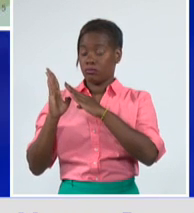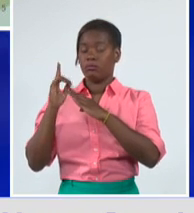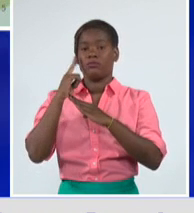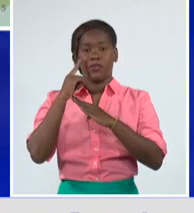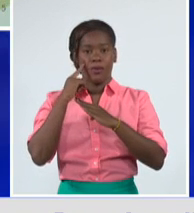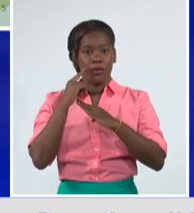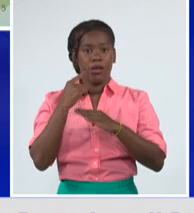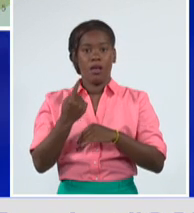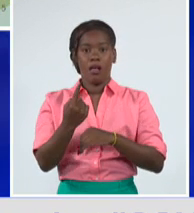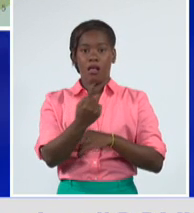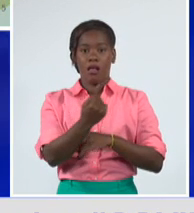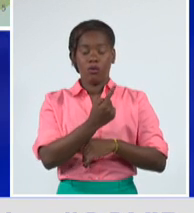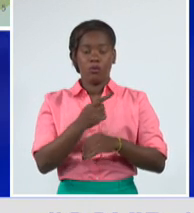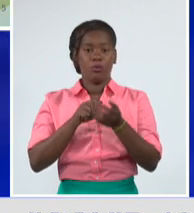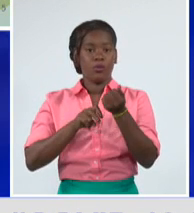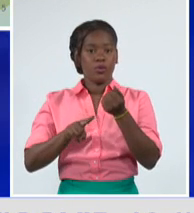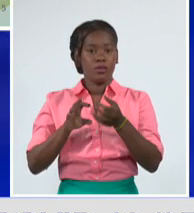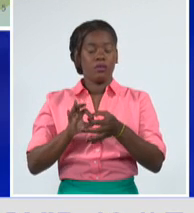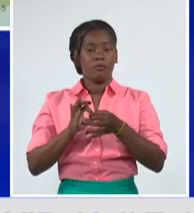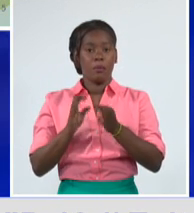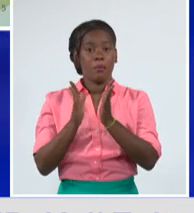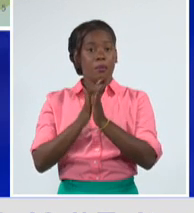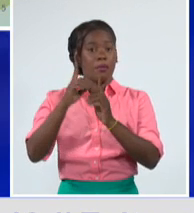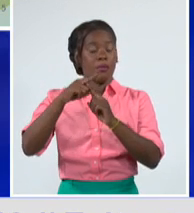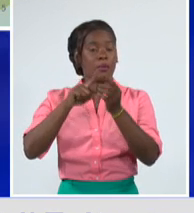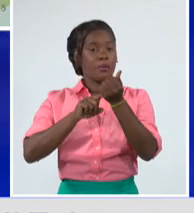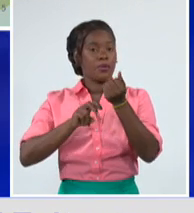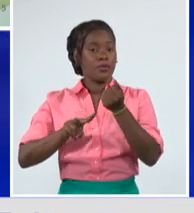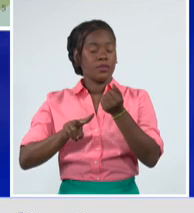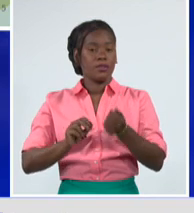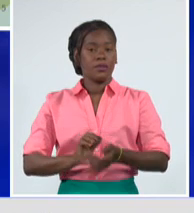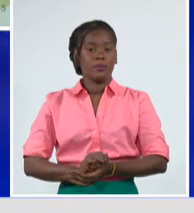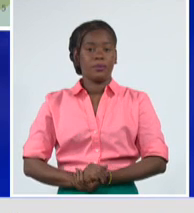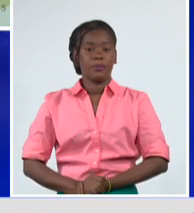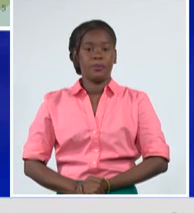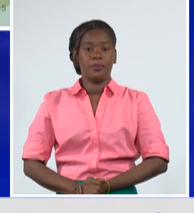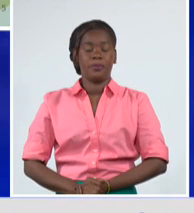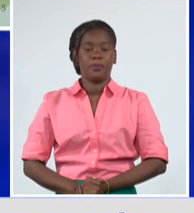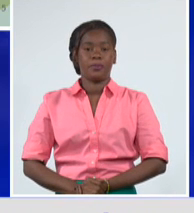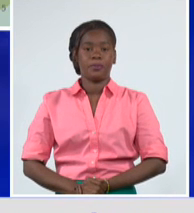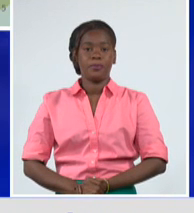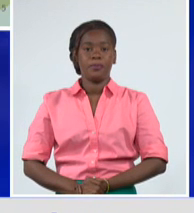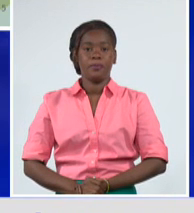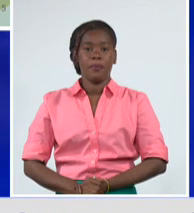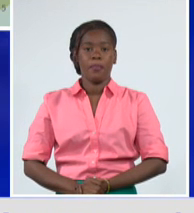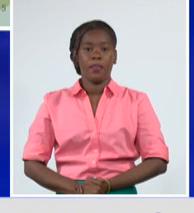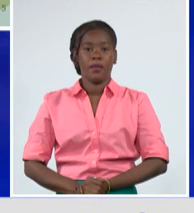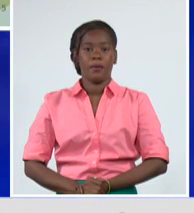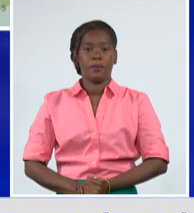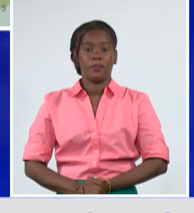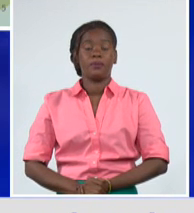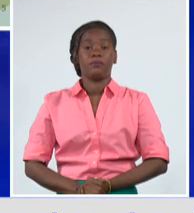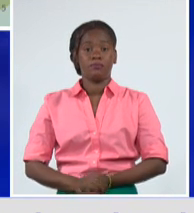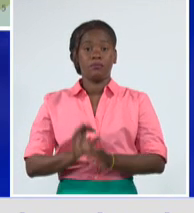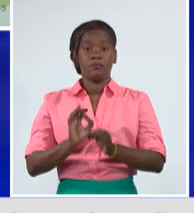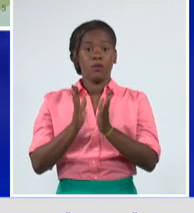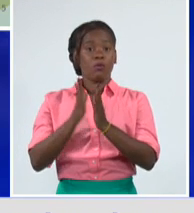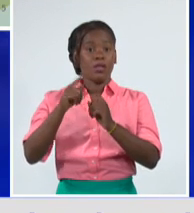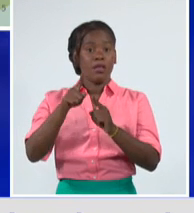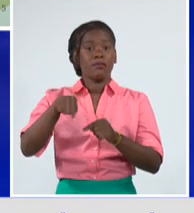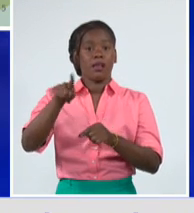Matanzas sigue disminuyendo el número de casos. Es una combinación de vacuna con medidas